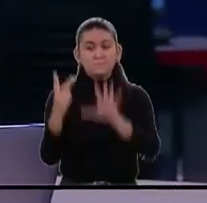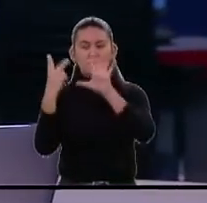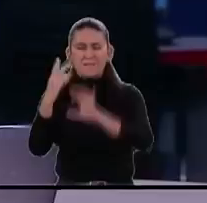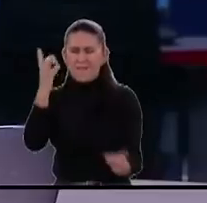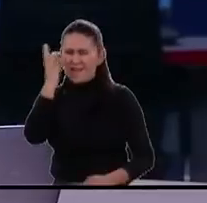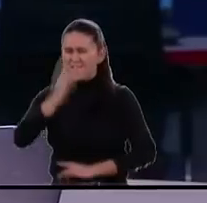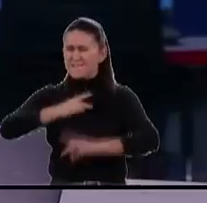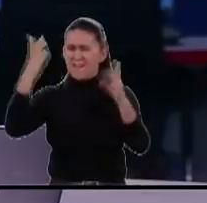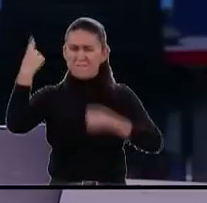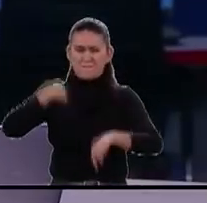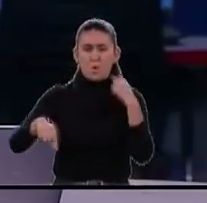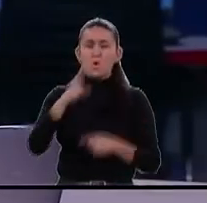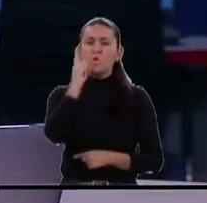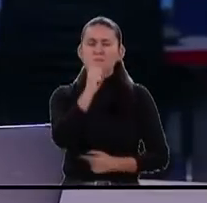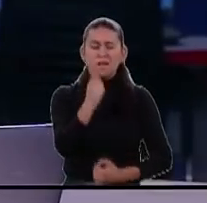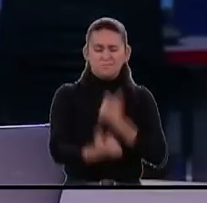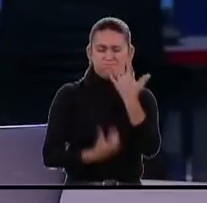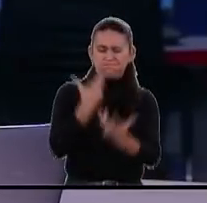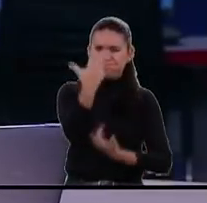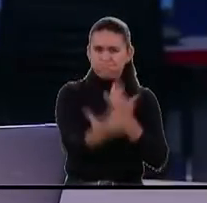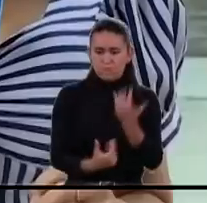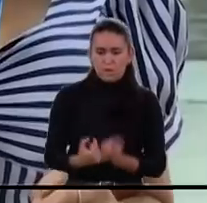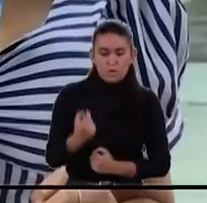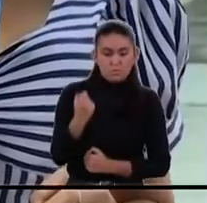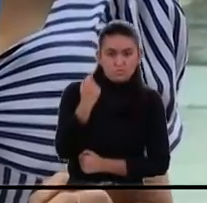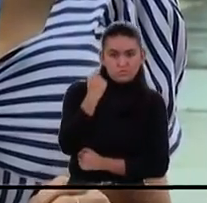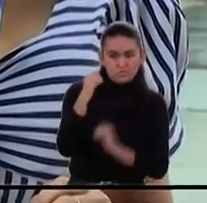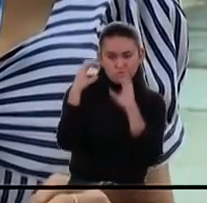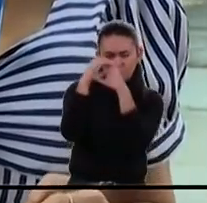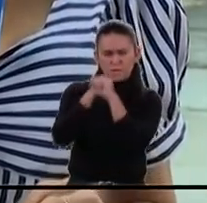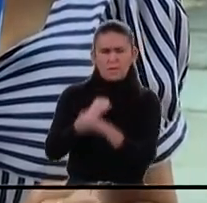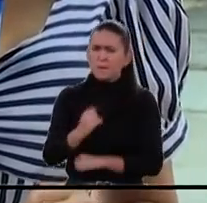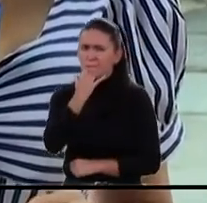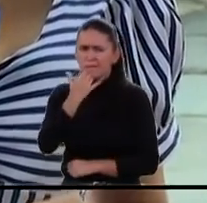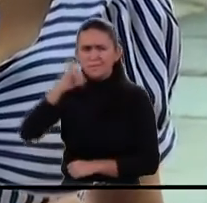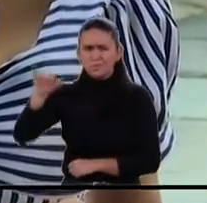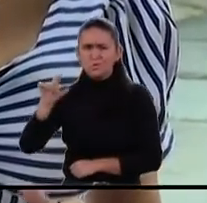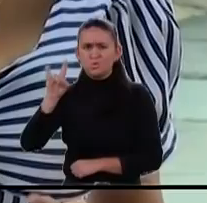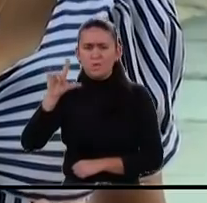en medio de un grave incendio que se registró en las últimas horas. Juliet Cano, ¿qué es lo último?